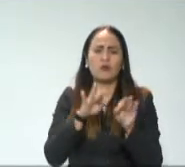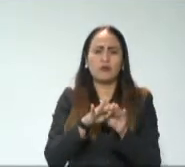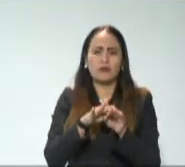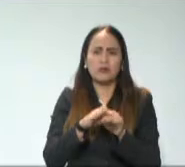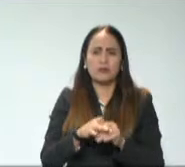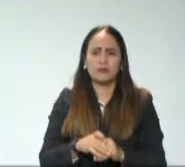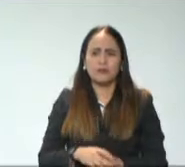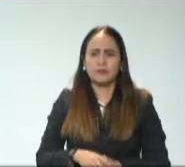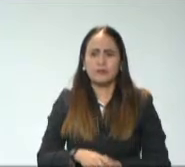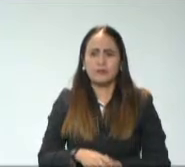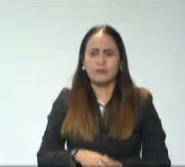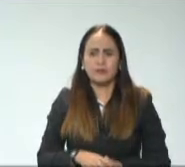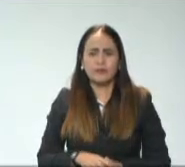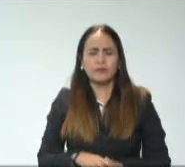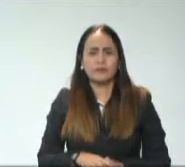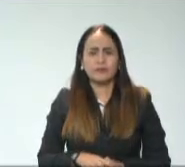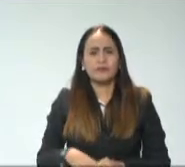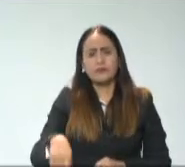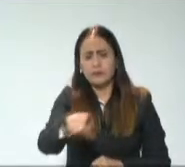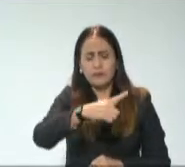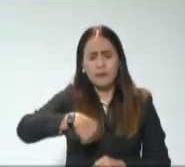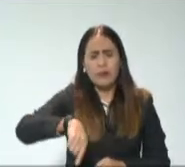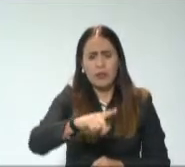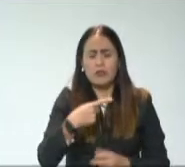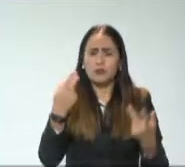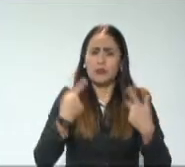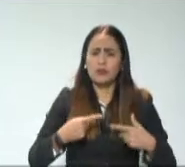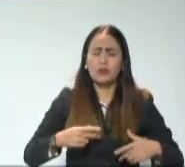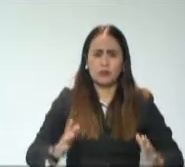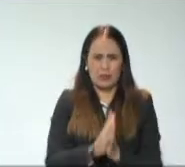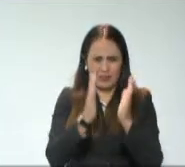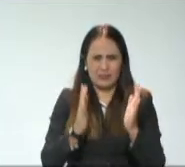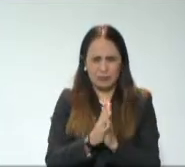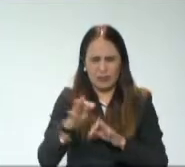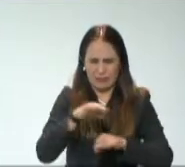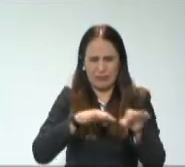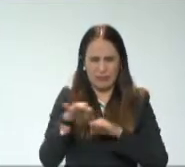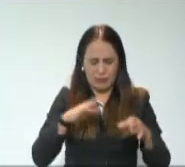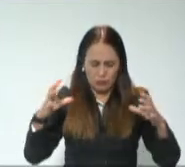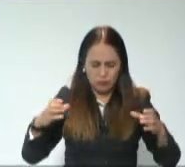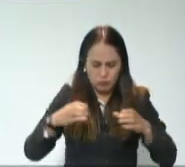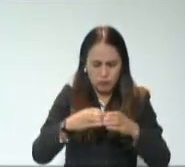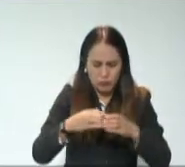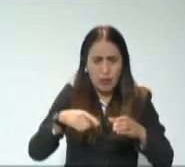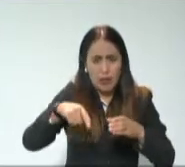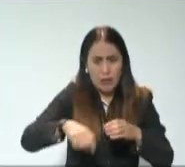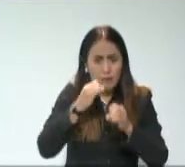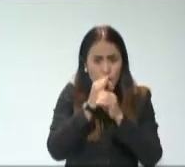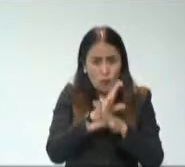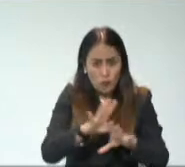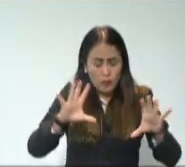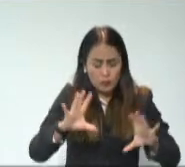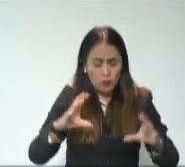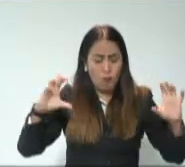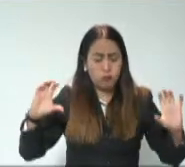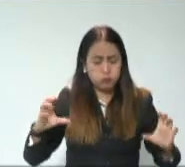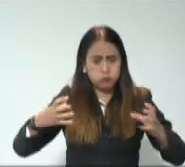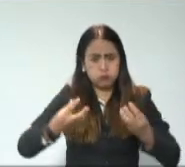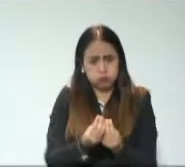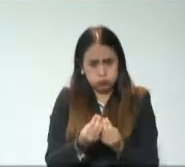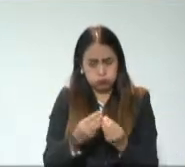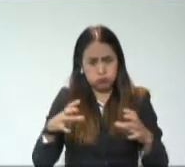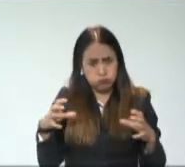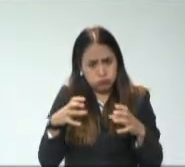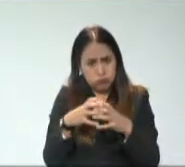a quienes participan en estos trabajos que la información que se obtiene en su conjunto va a